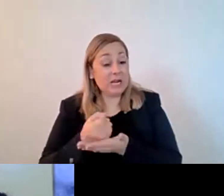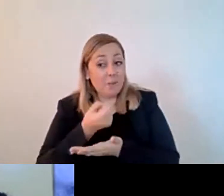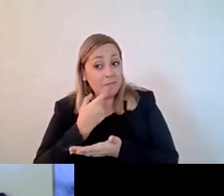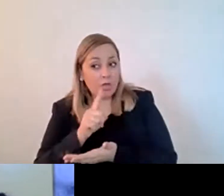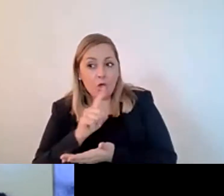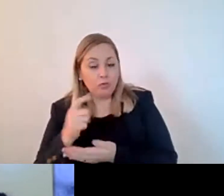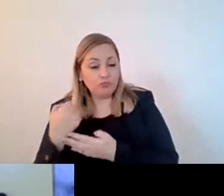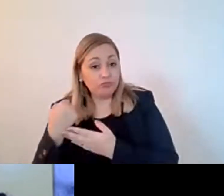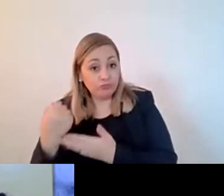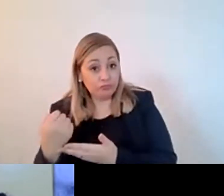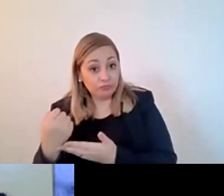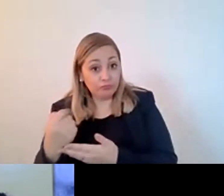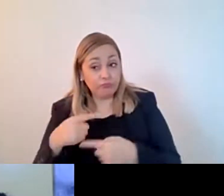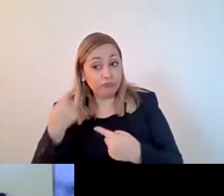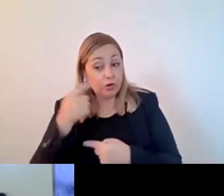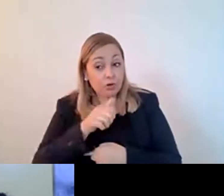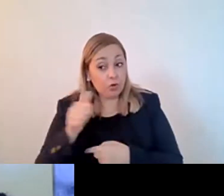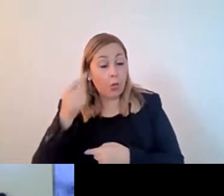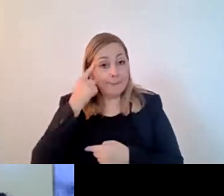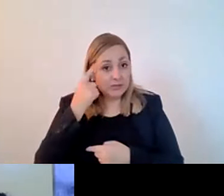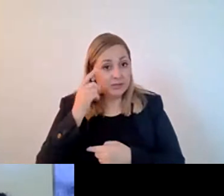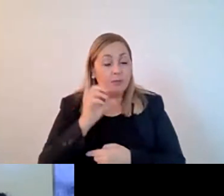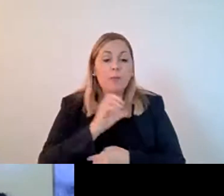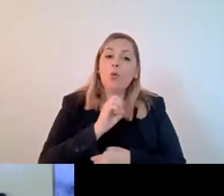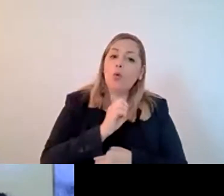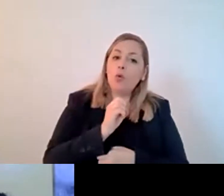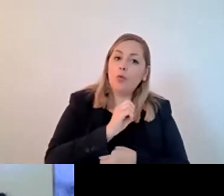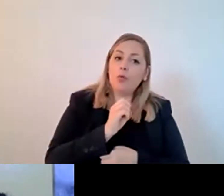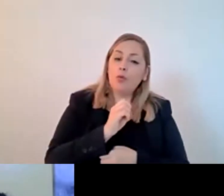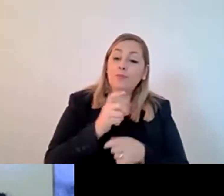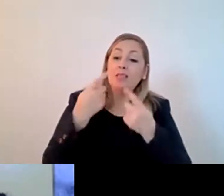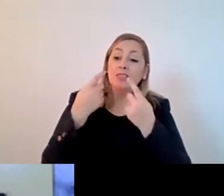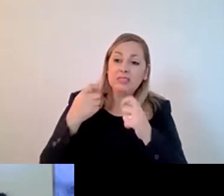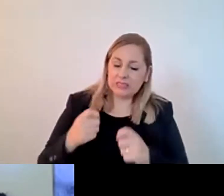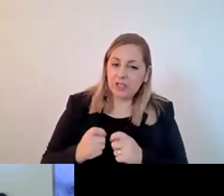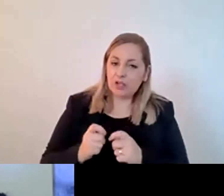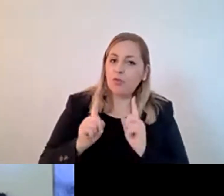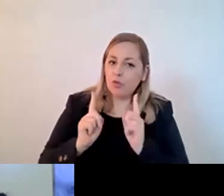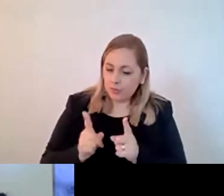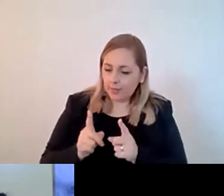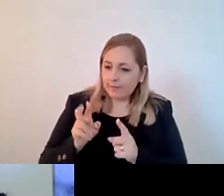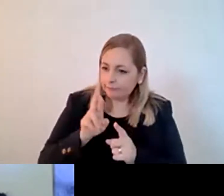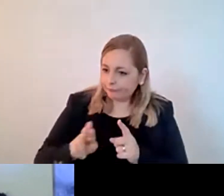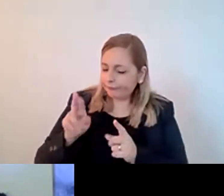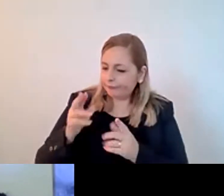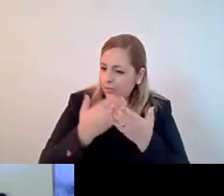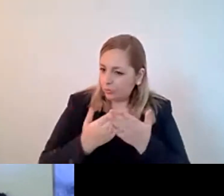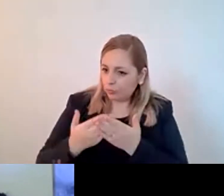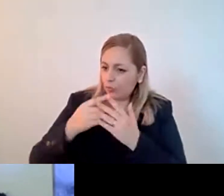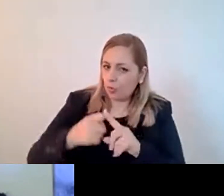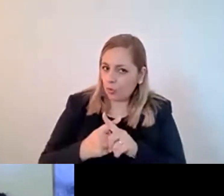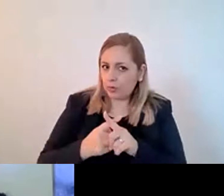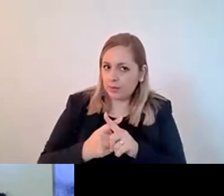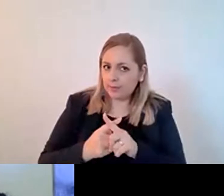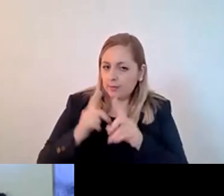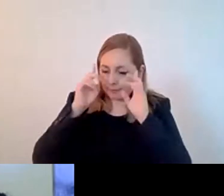haciendo el efecto que todos pensaríamos, o el diagnóstico habría que reestudiarlo y aconsejar